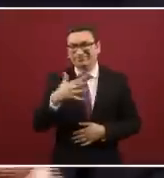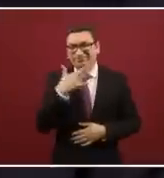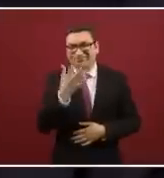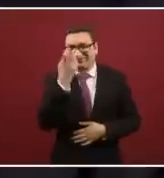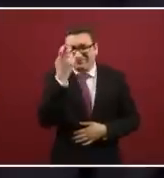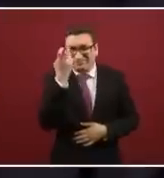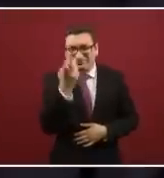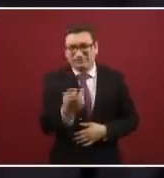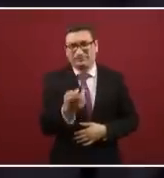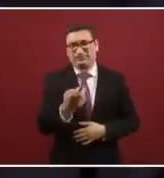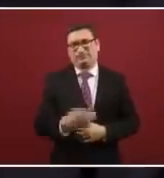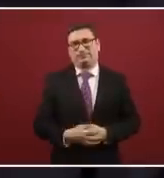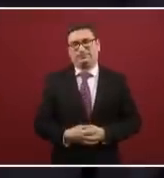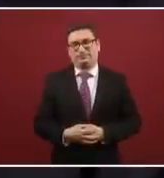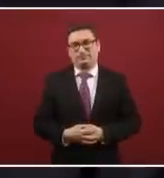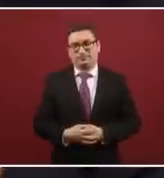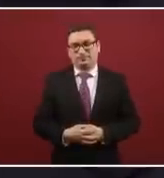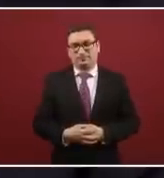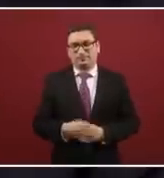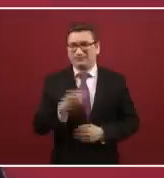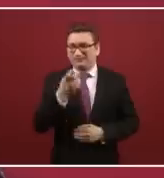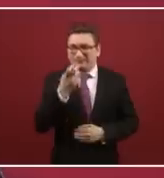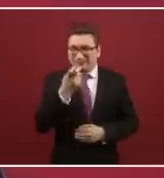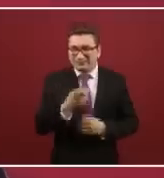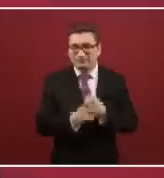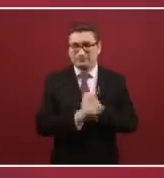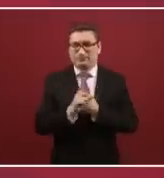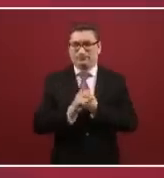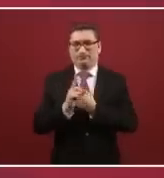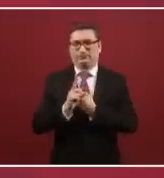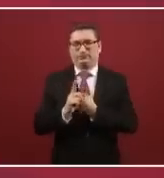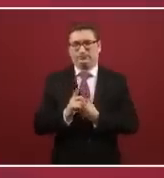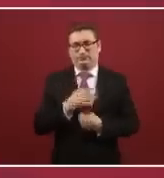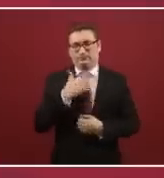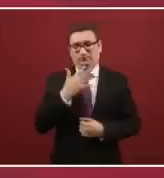todo. Esa es la causa principal